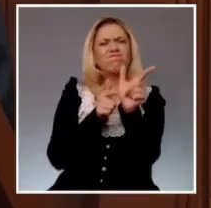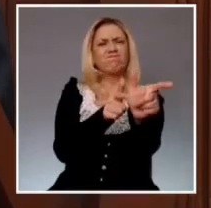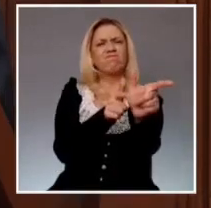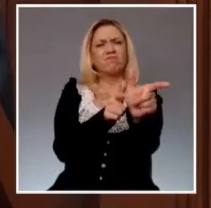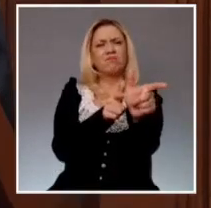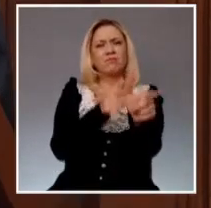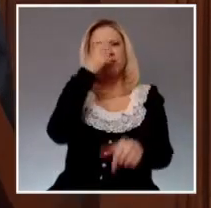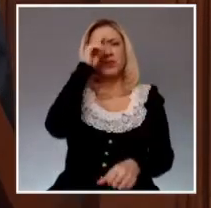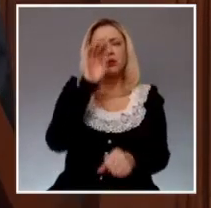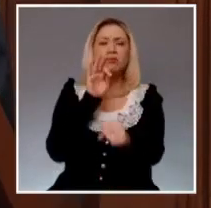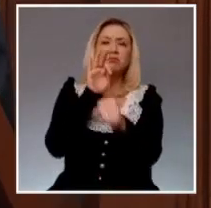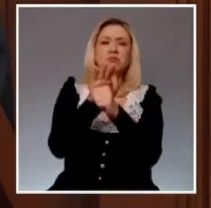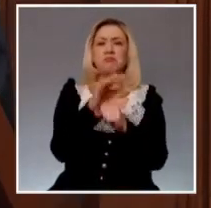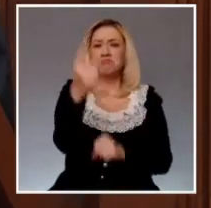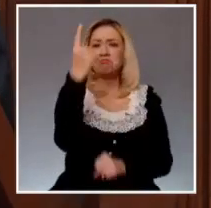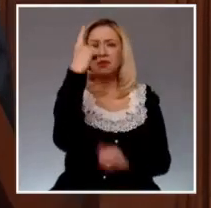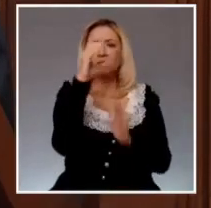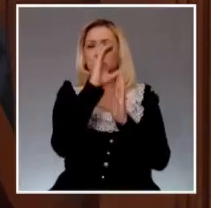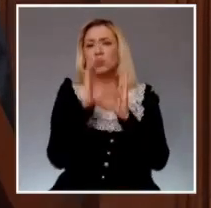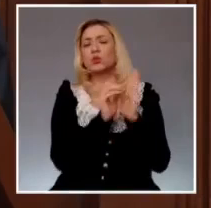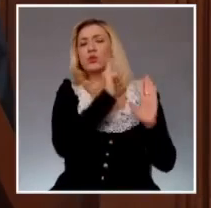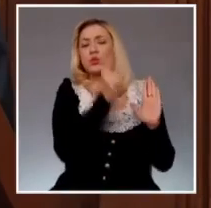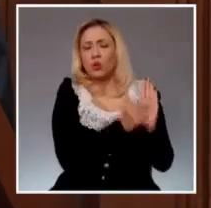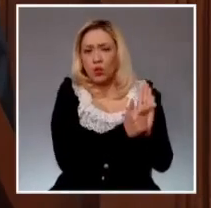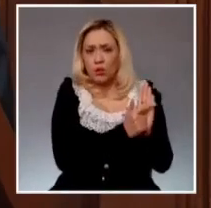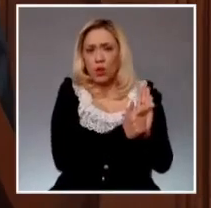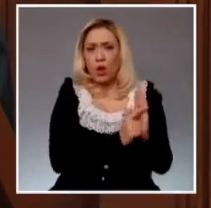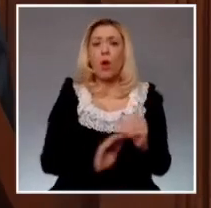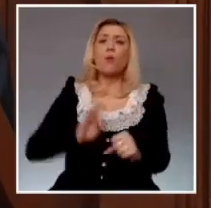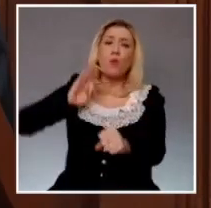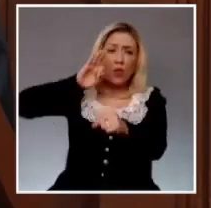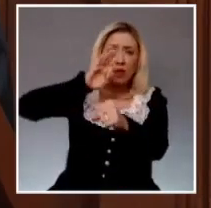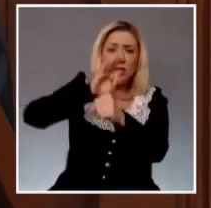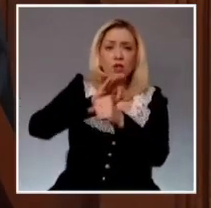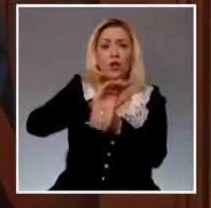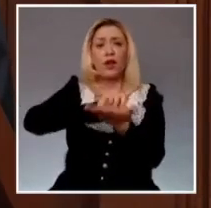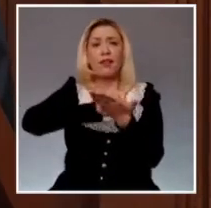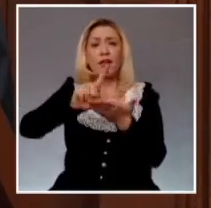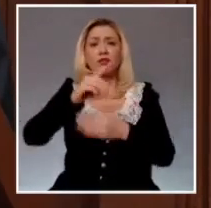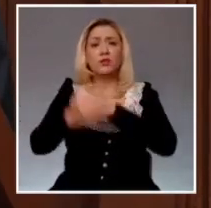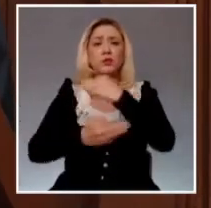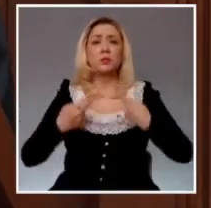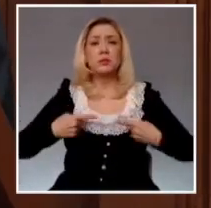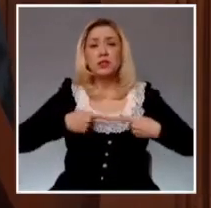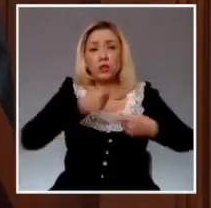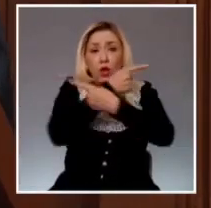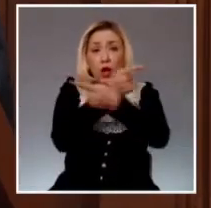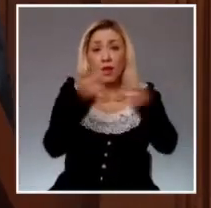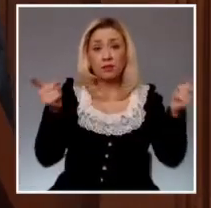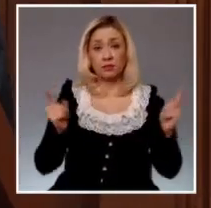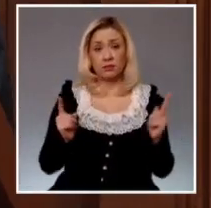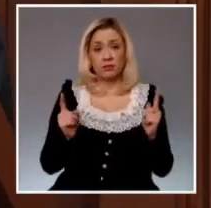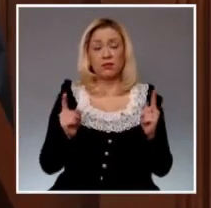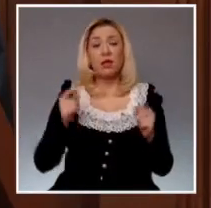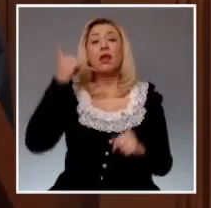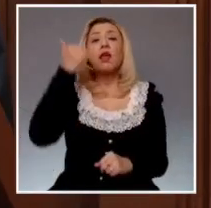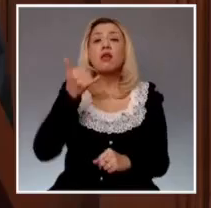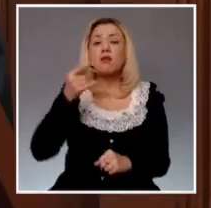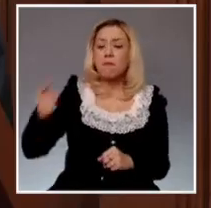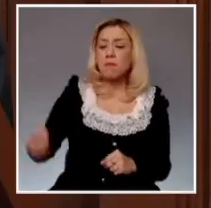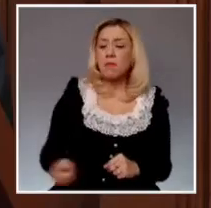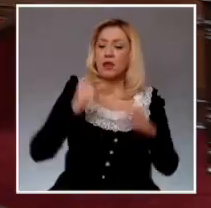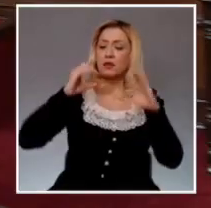Constitución, la protección de los derechos fundamentales de todas las personas y la preservación de la